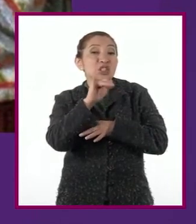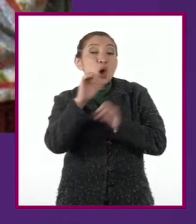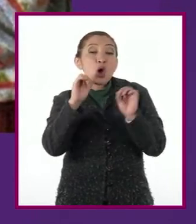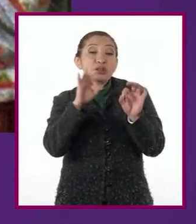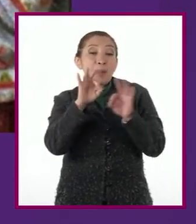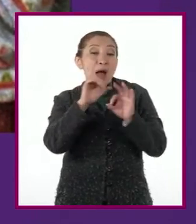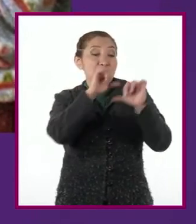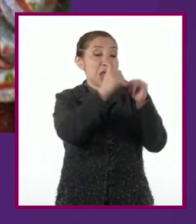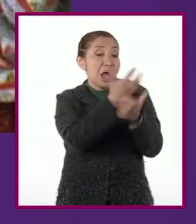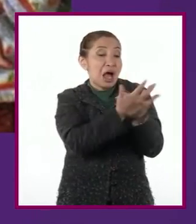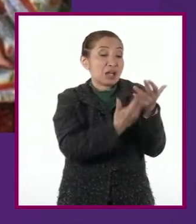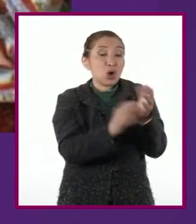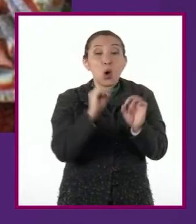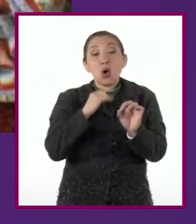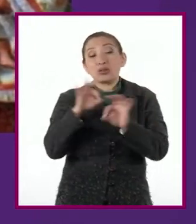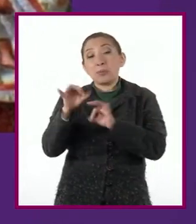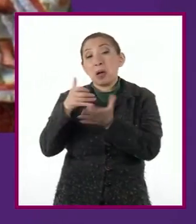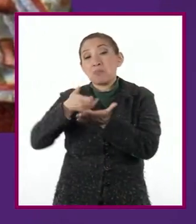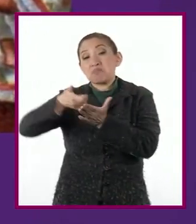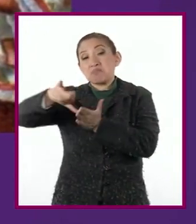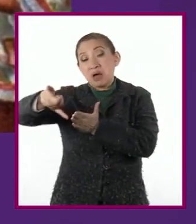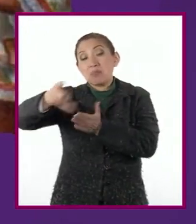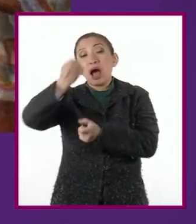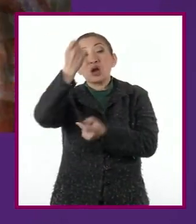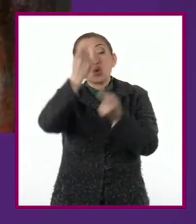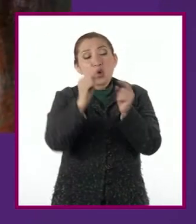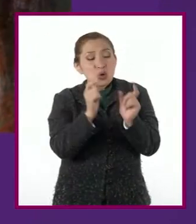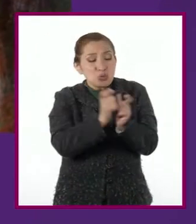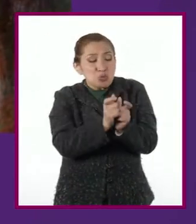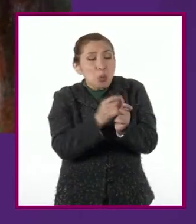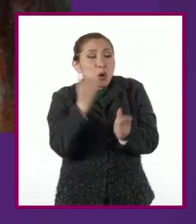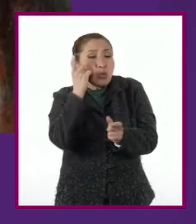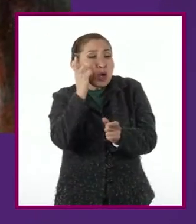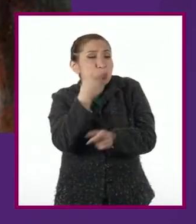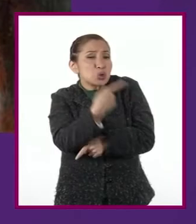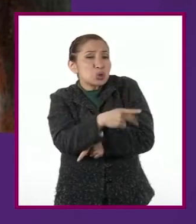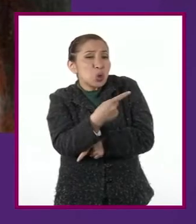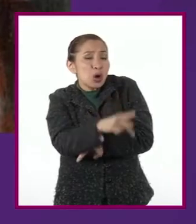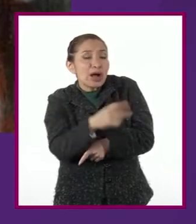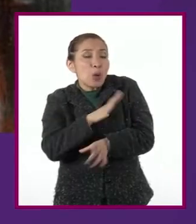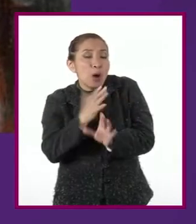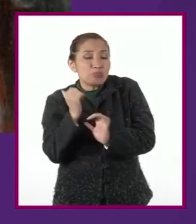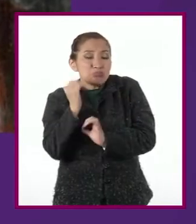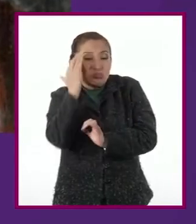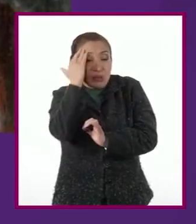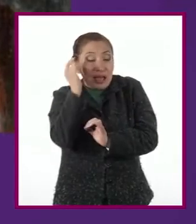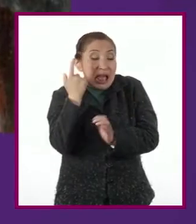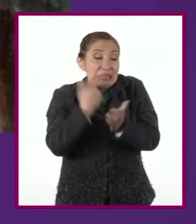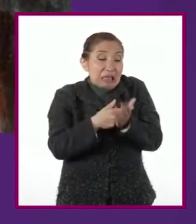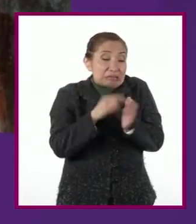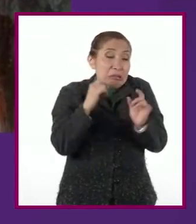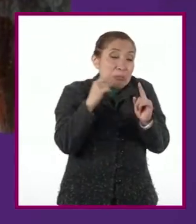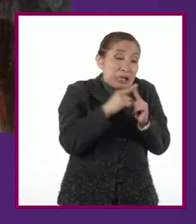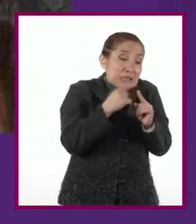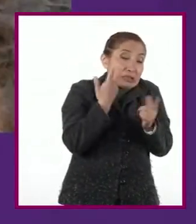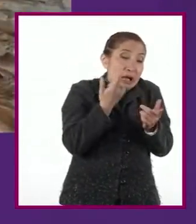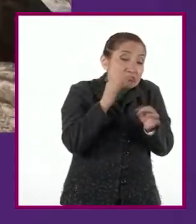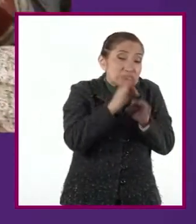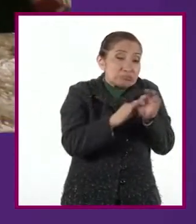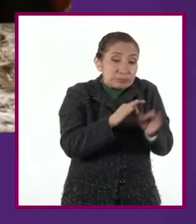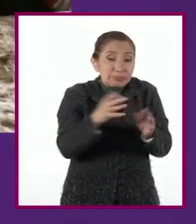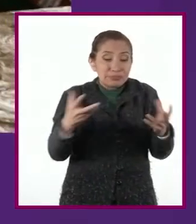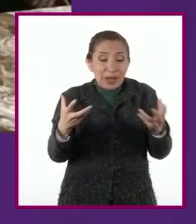laboraban como artesanos y campesinos. Algunos fueron pequeños propietarios y ocuparon cargos eclesiásticos menores.